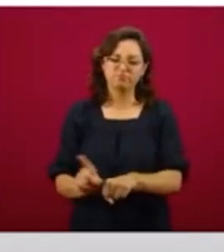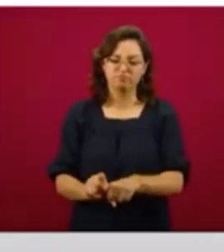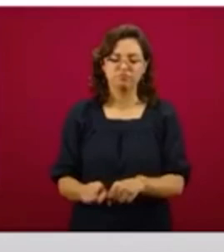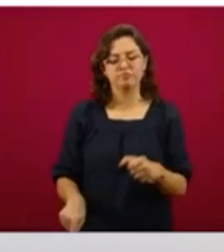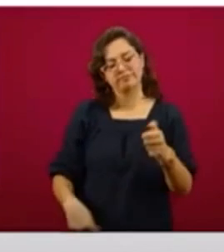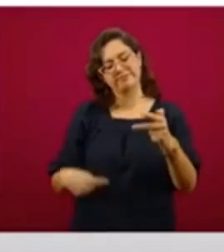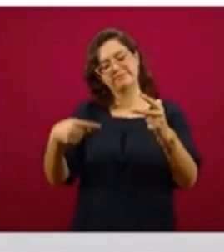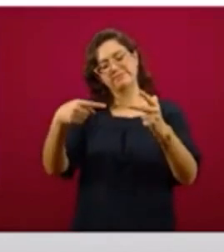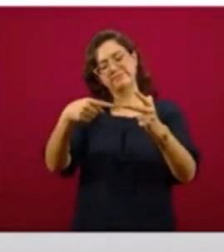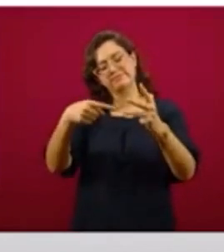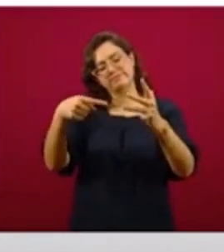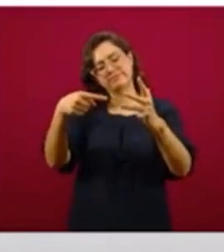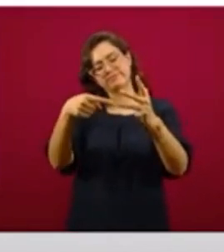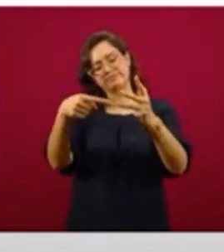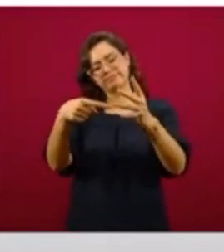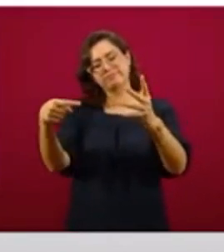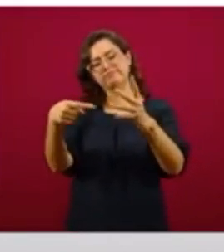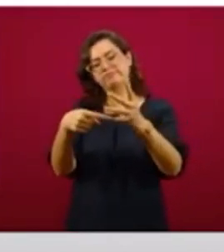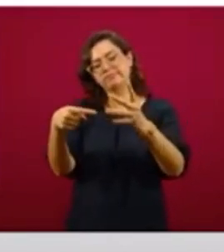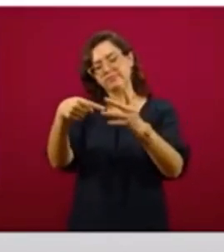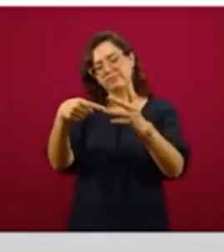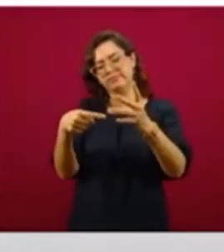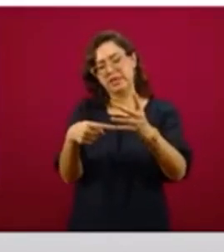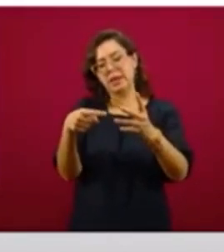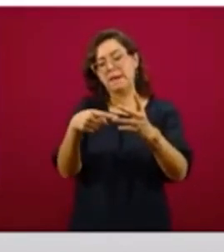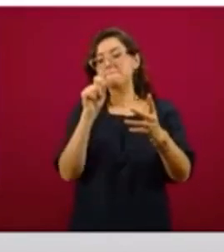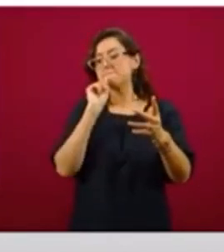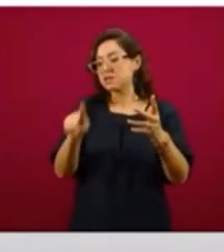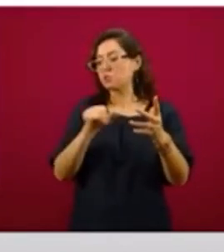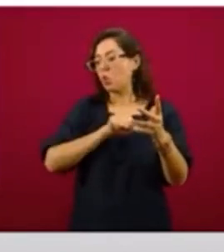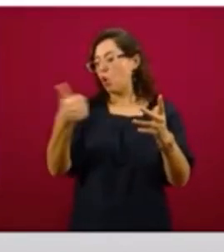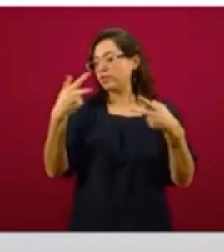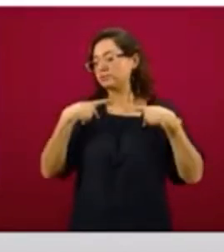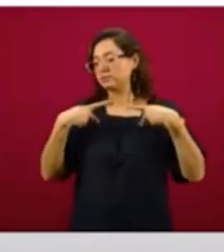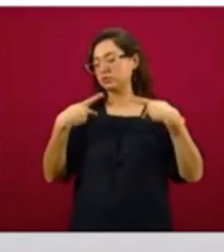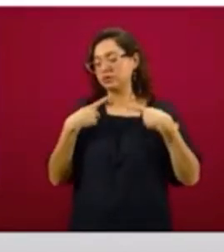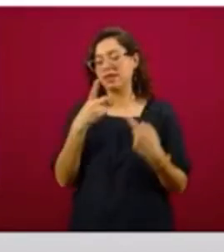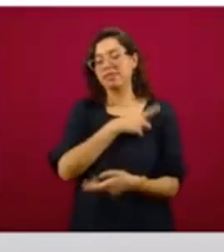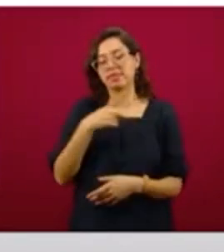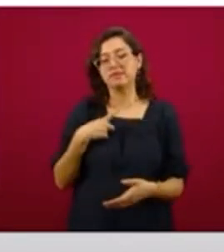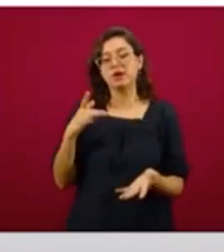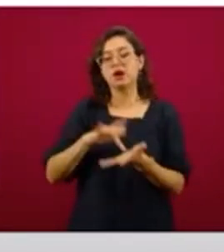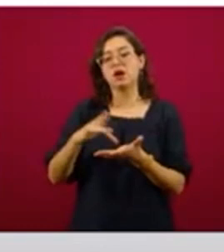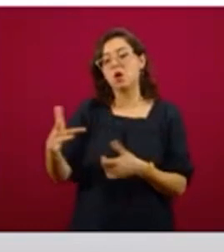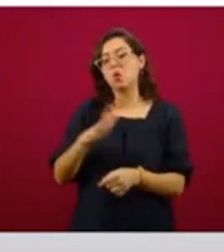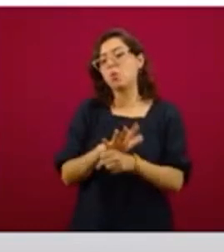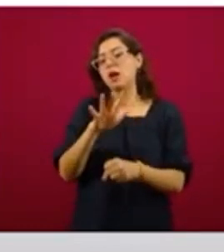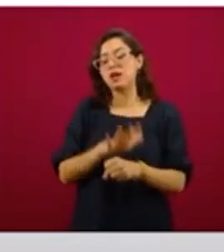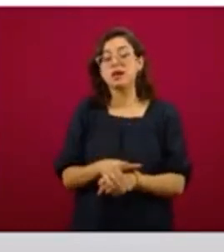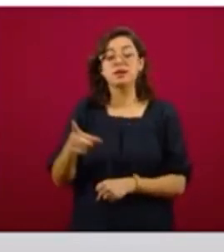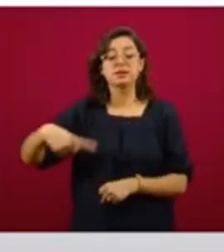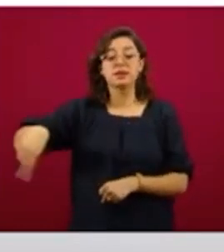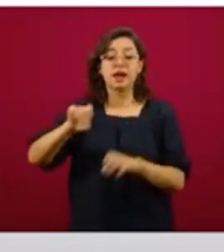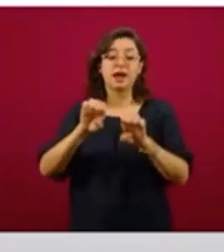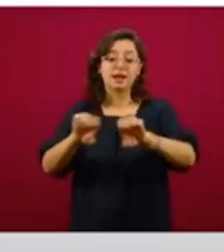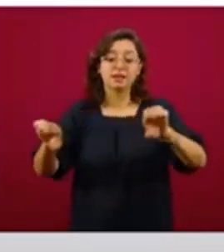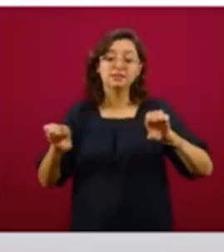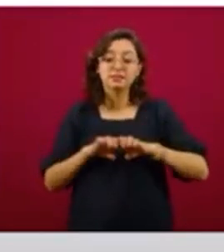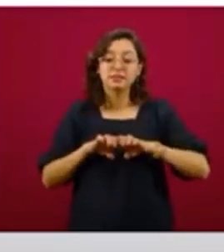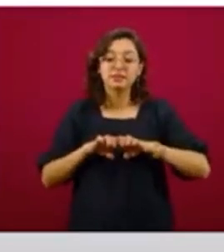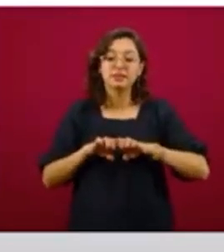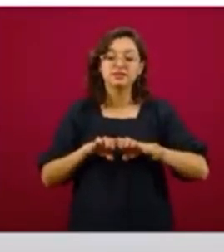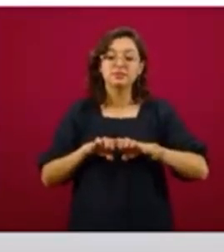los indicadores de tendencia que también hay que agradecer a otras personas que en este caso son el equipo que dirige o